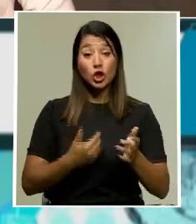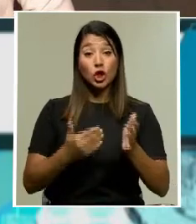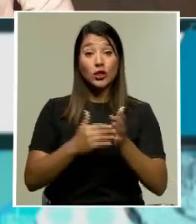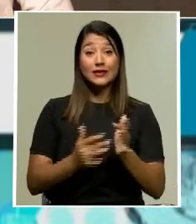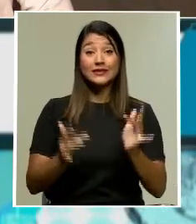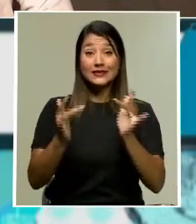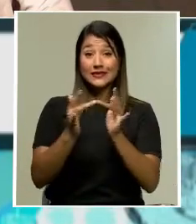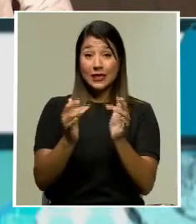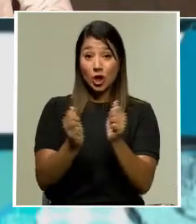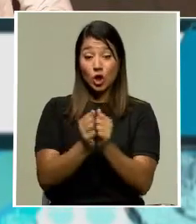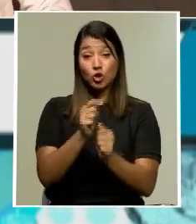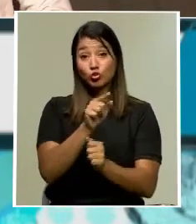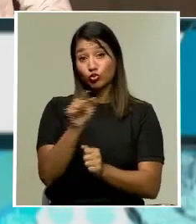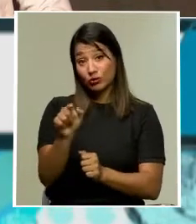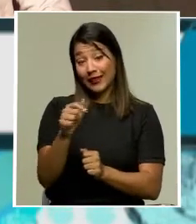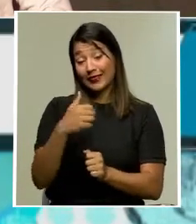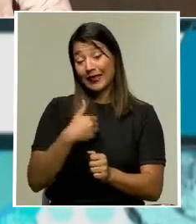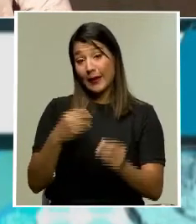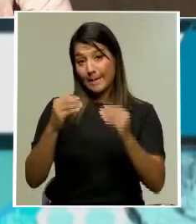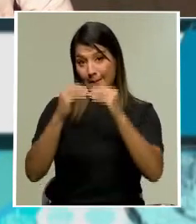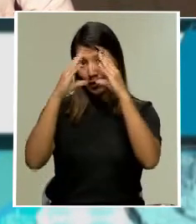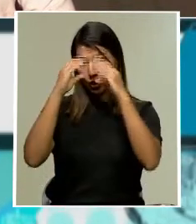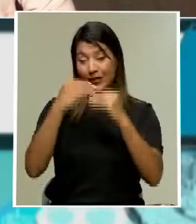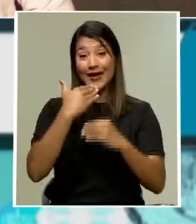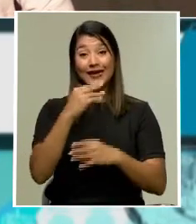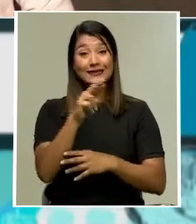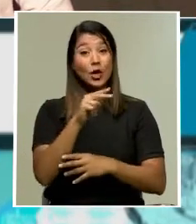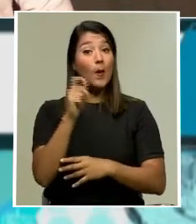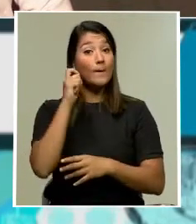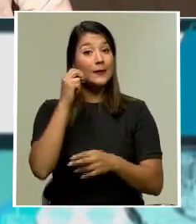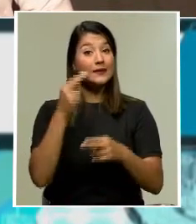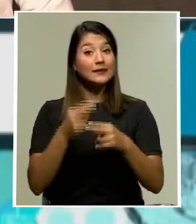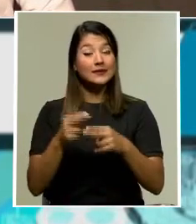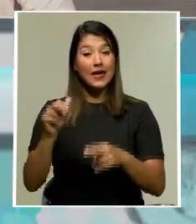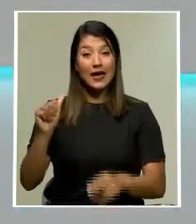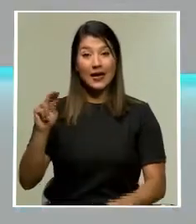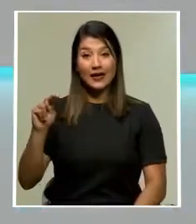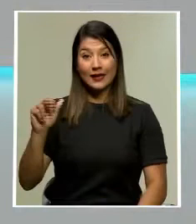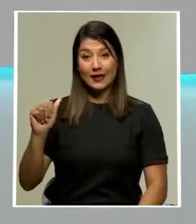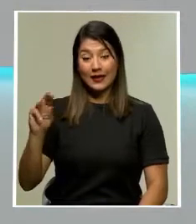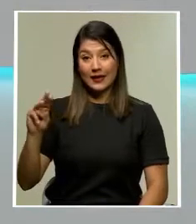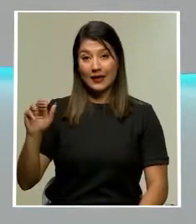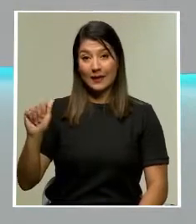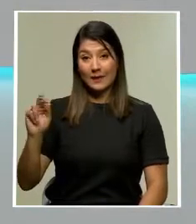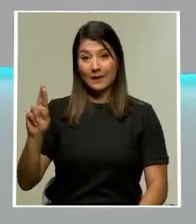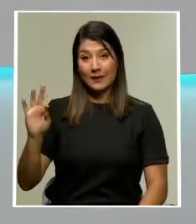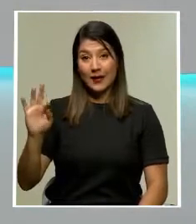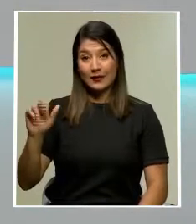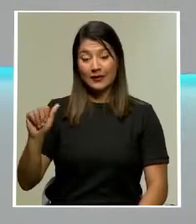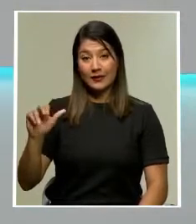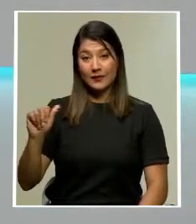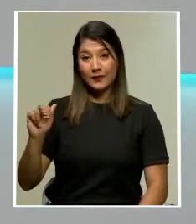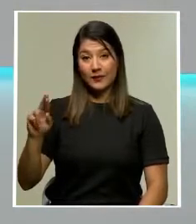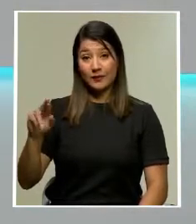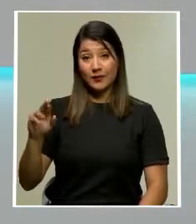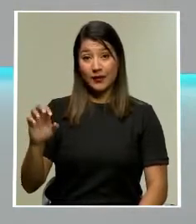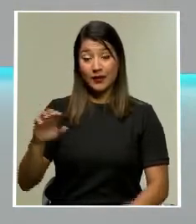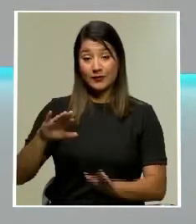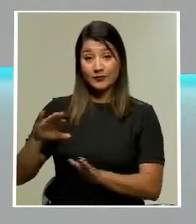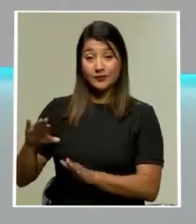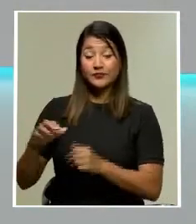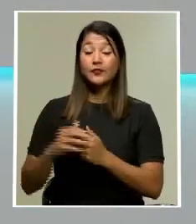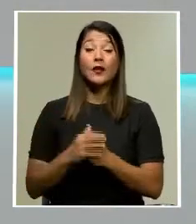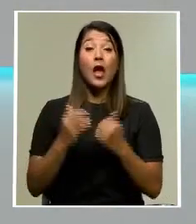noticias. Muchas gracias a nuestra compañera Ana Marta Arce. Cambiamos el tema. La posibilidad